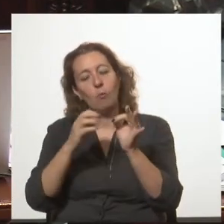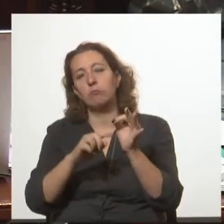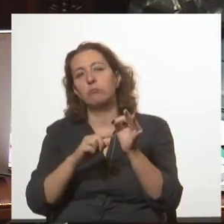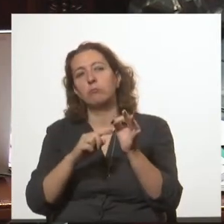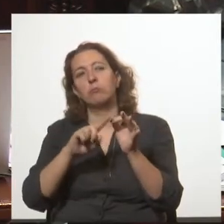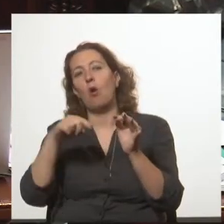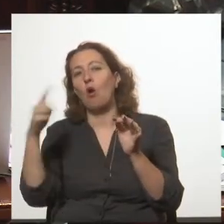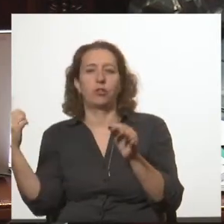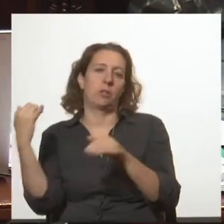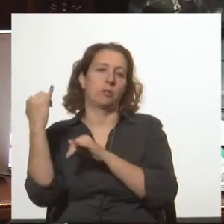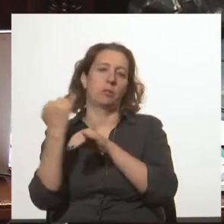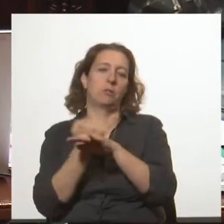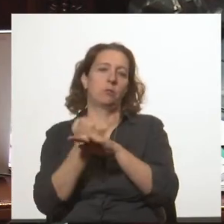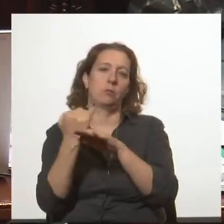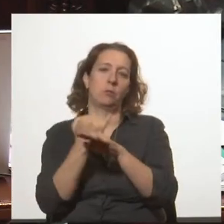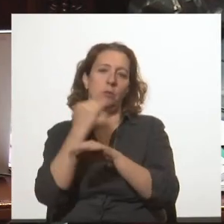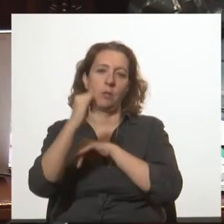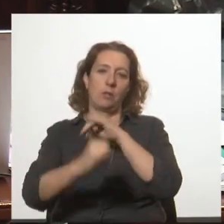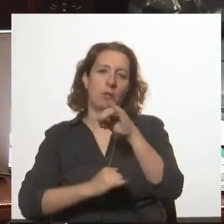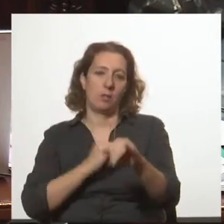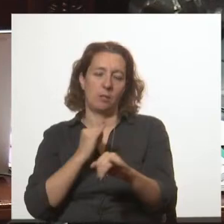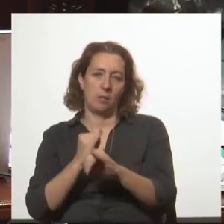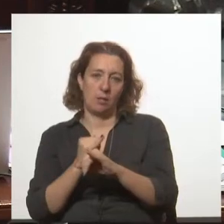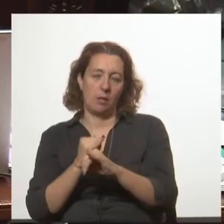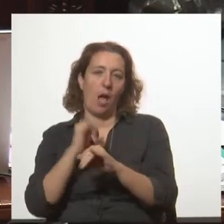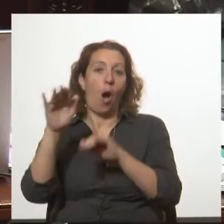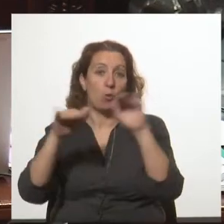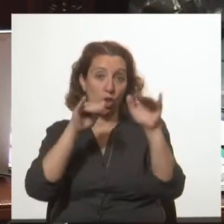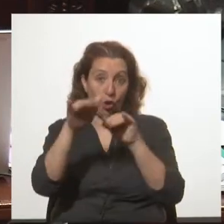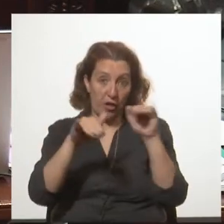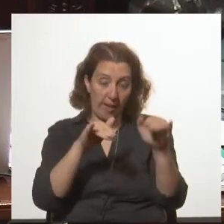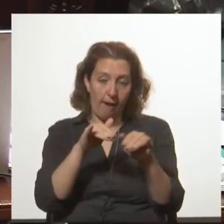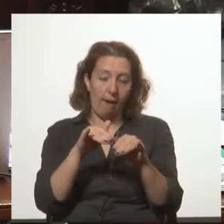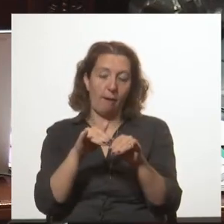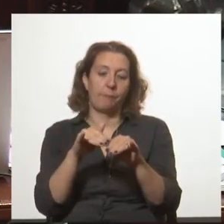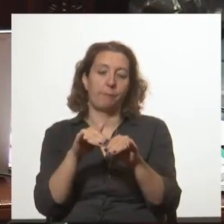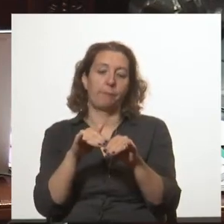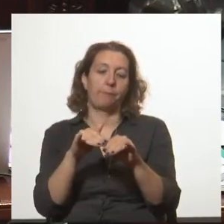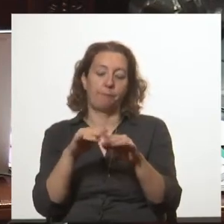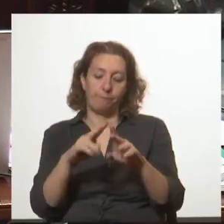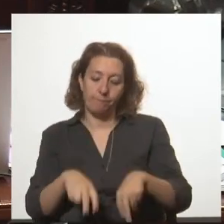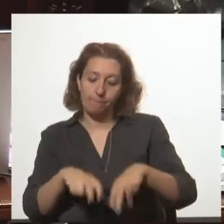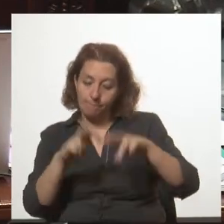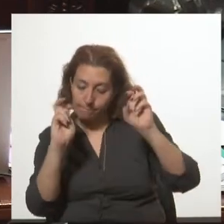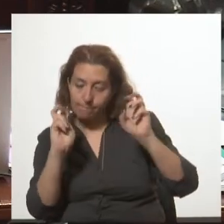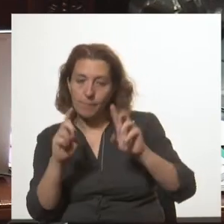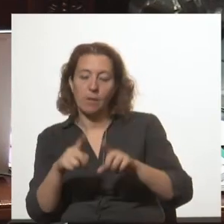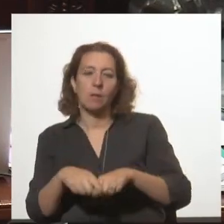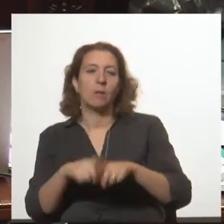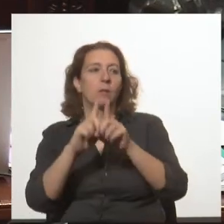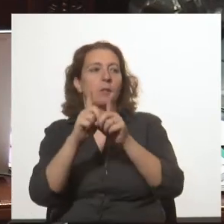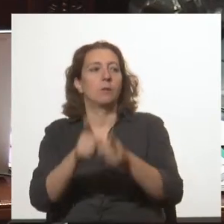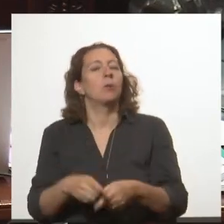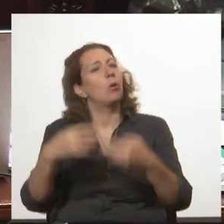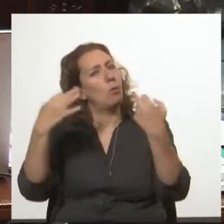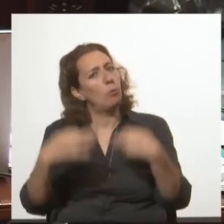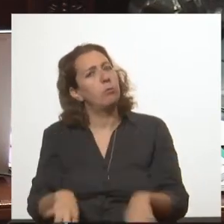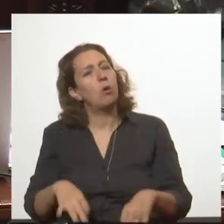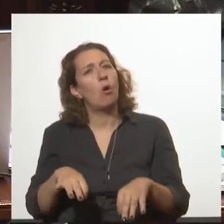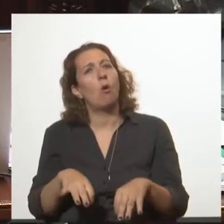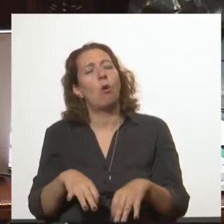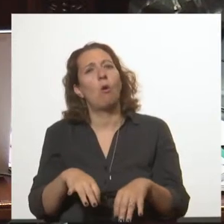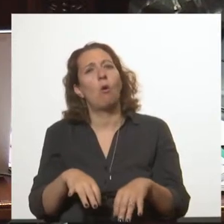instituciones internacionales de auditoría igualmente que cumplió con los códigos de ética